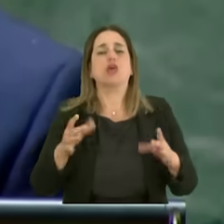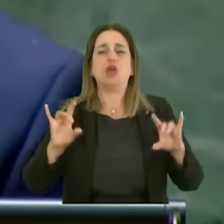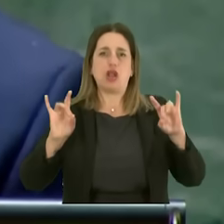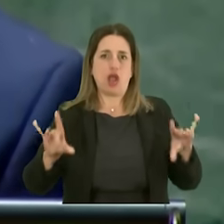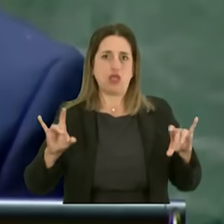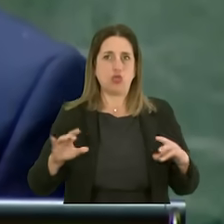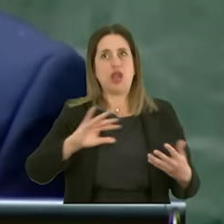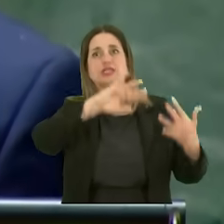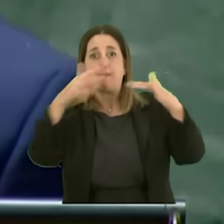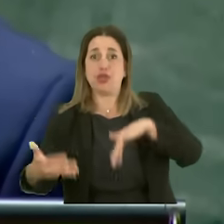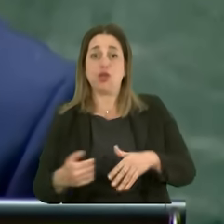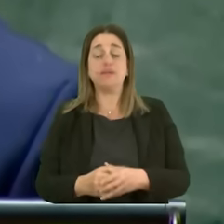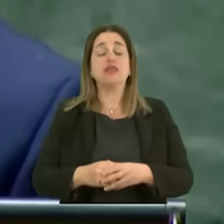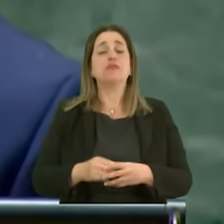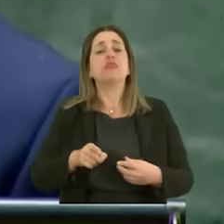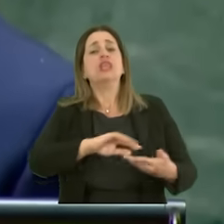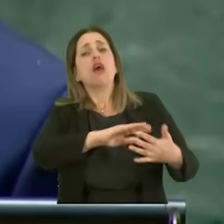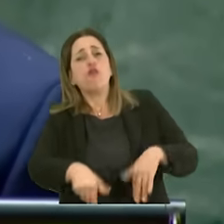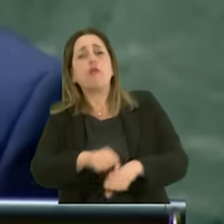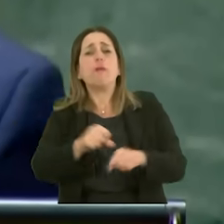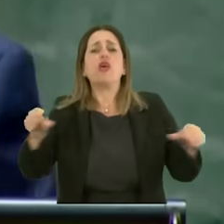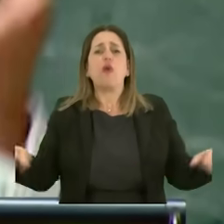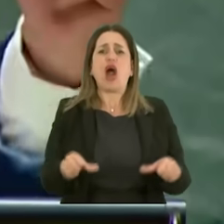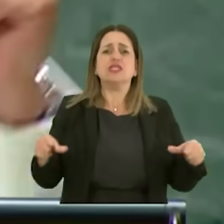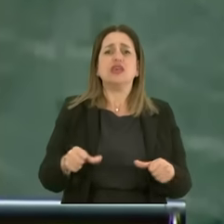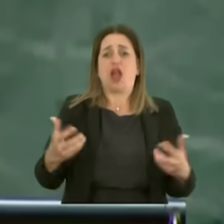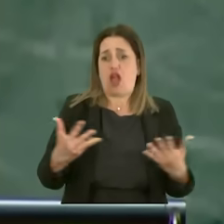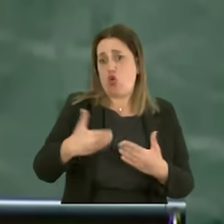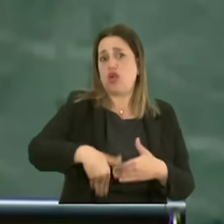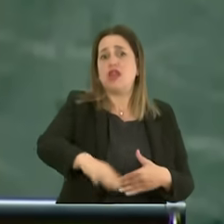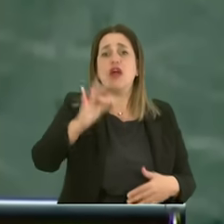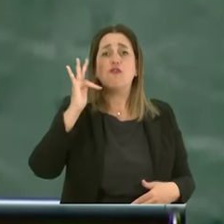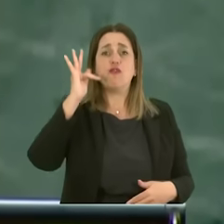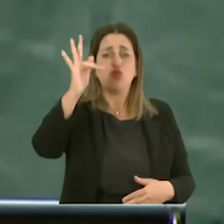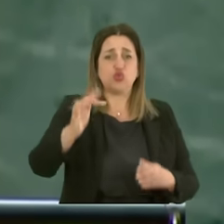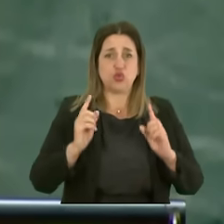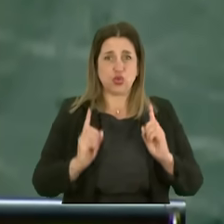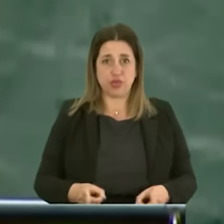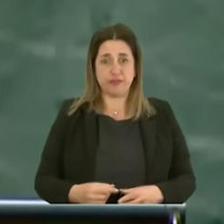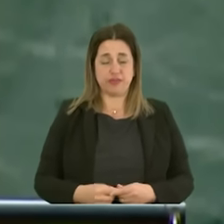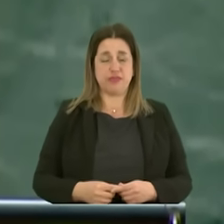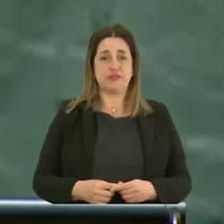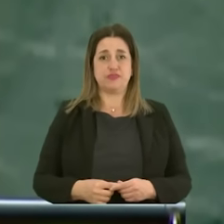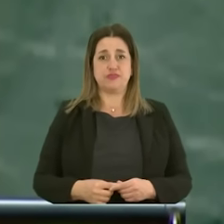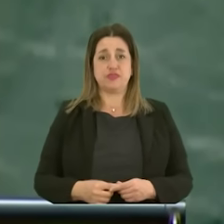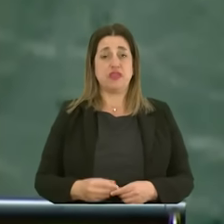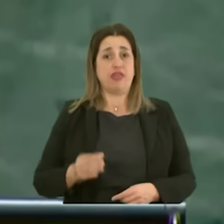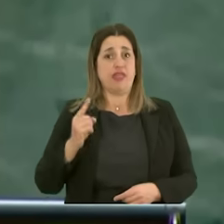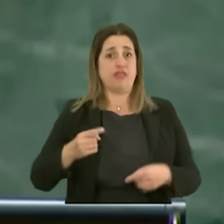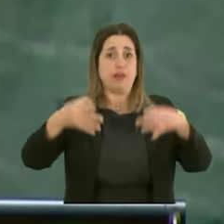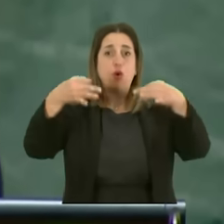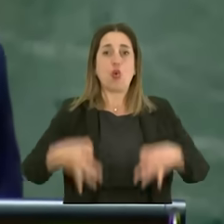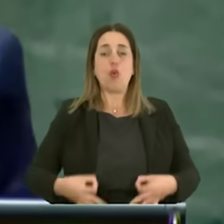ecosistema para que ese camino sea transitable a mediano y largo plazo se deben